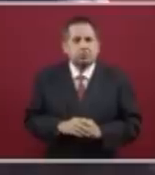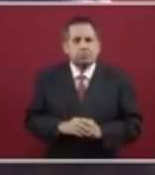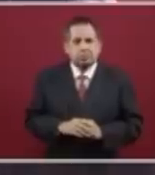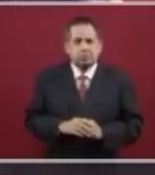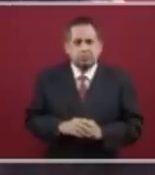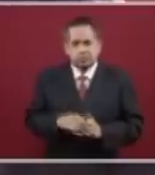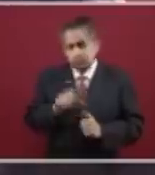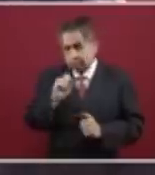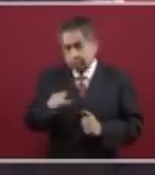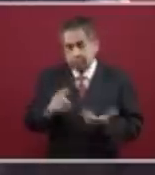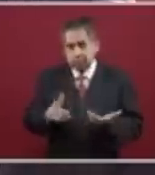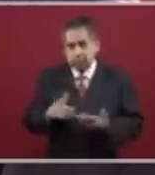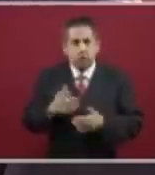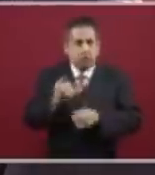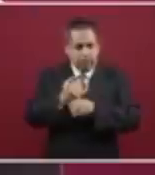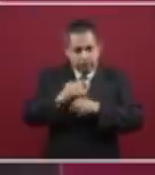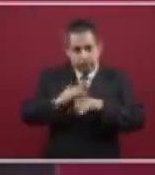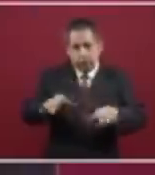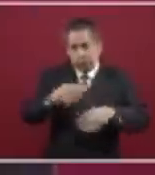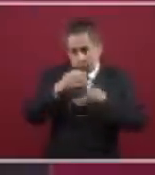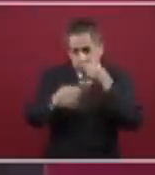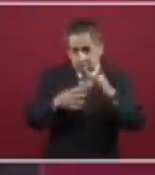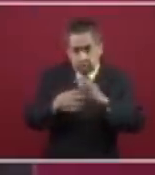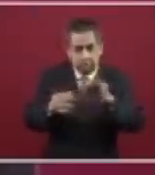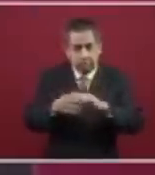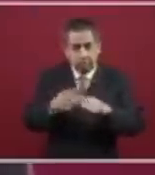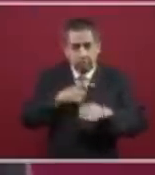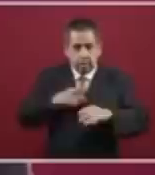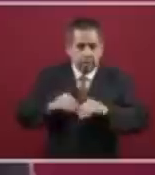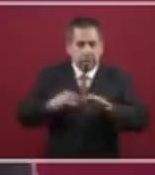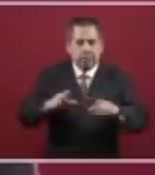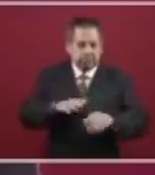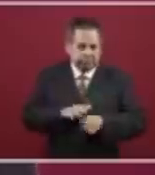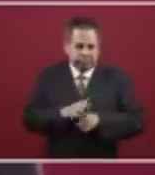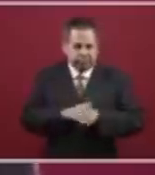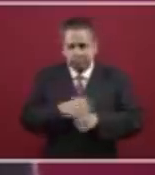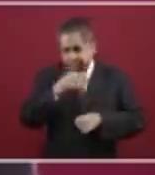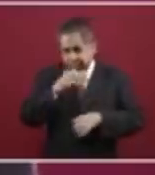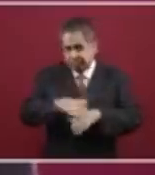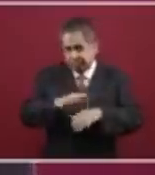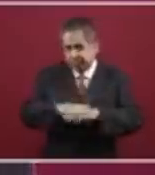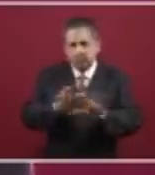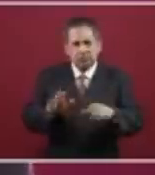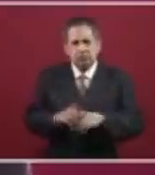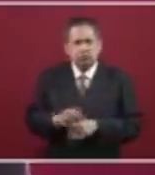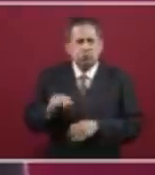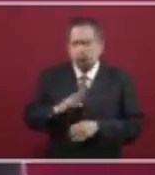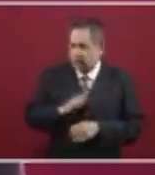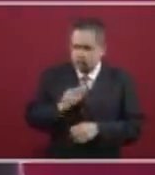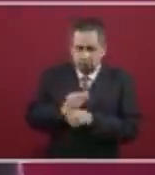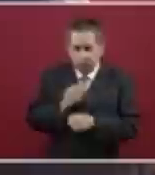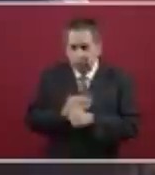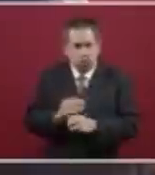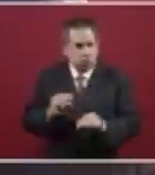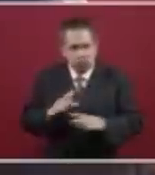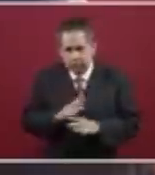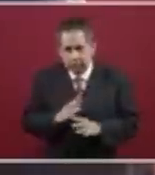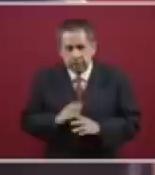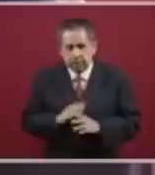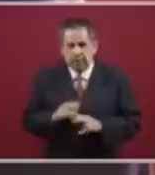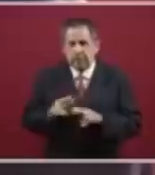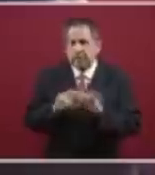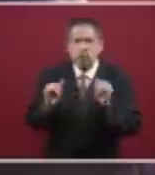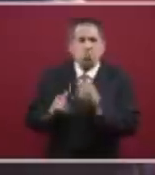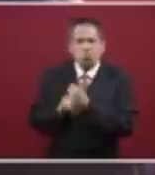Y aquí informo, porque tengo elementos, para decirles que no tenemos